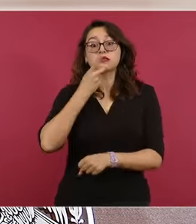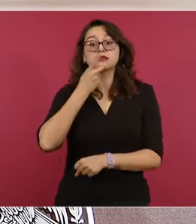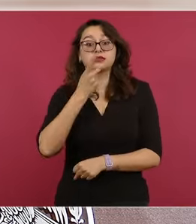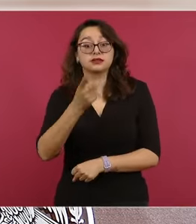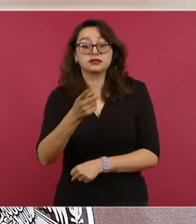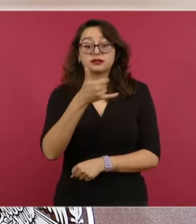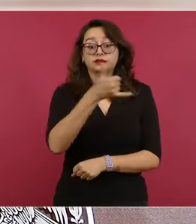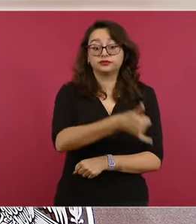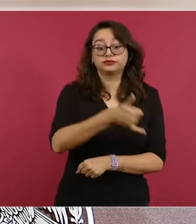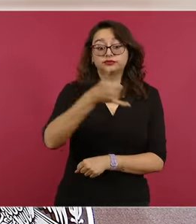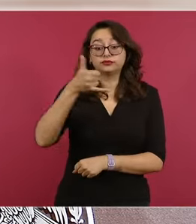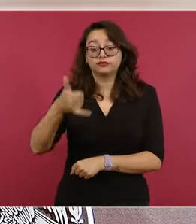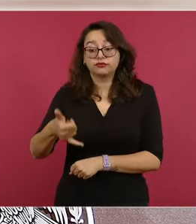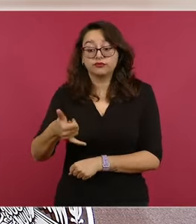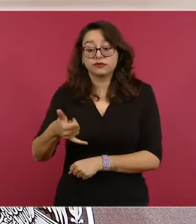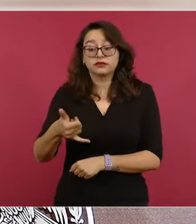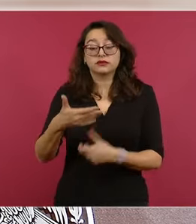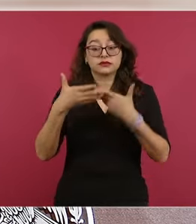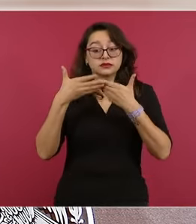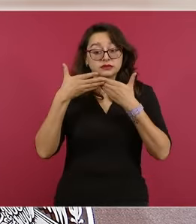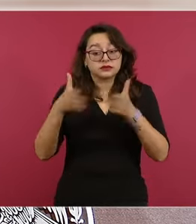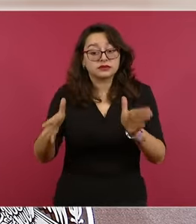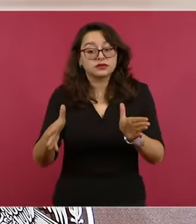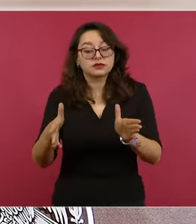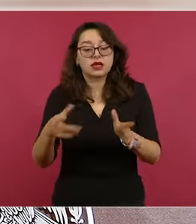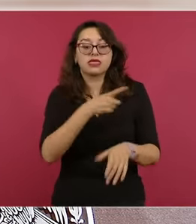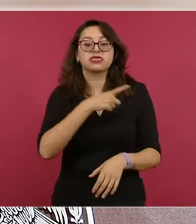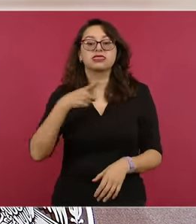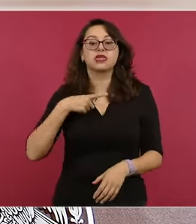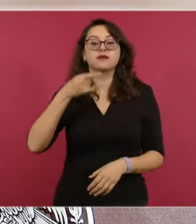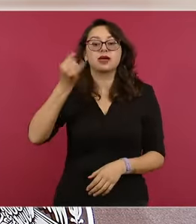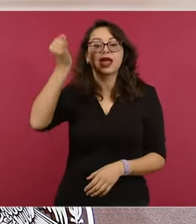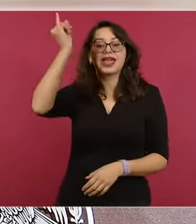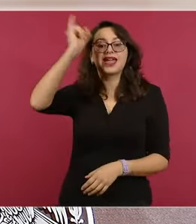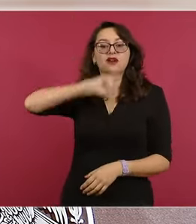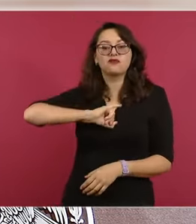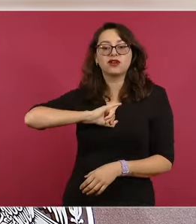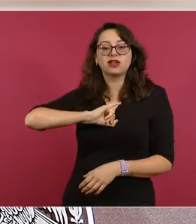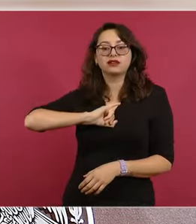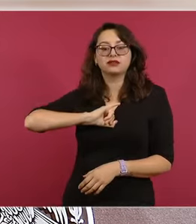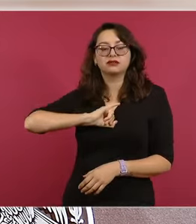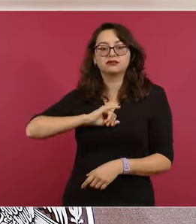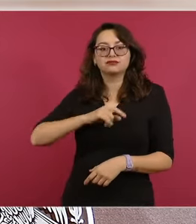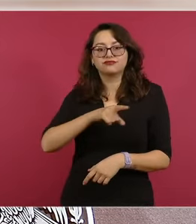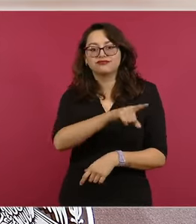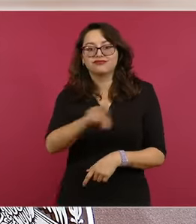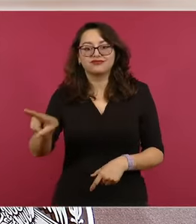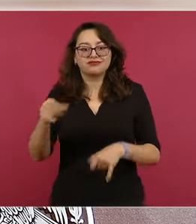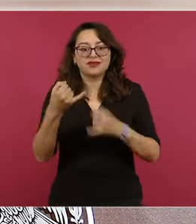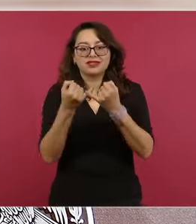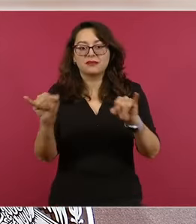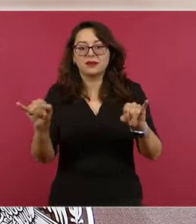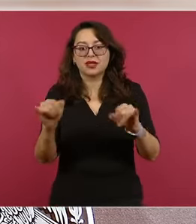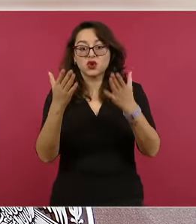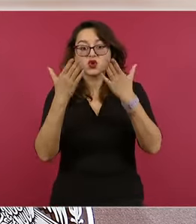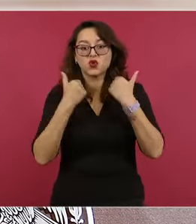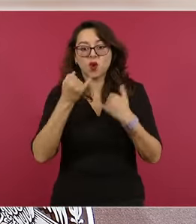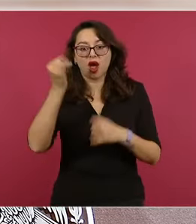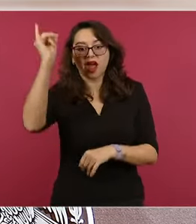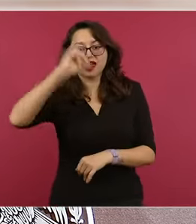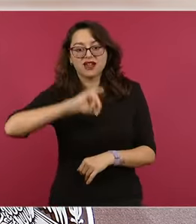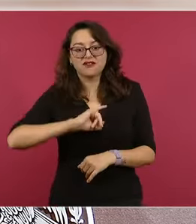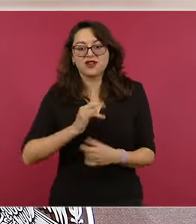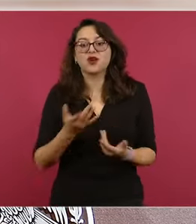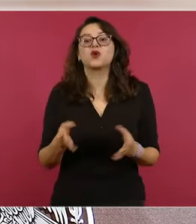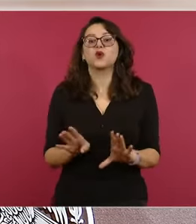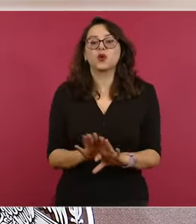sucede en el gremio. Entonces, lo que se hizo fue permitir desde la Ley Federal del Trabajo la incorporación para que tú puedas abrir tu propia